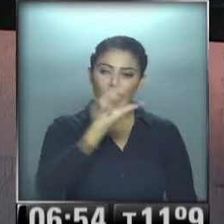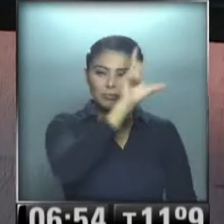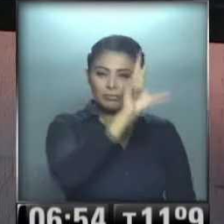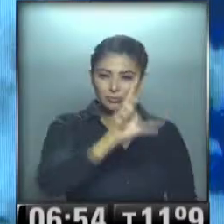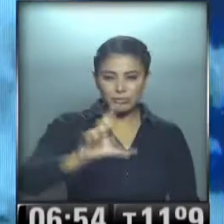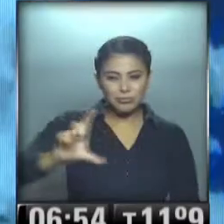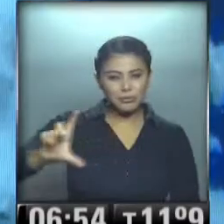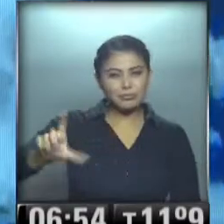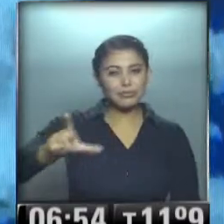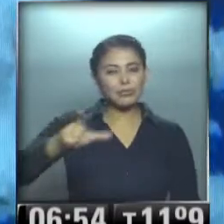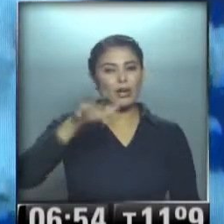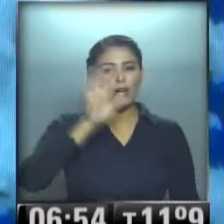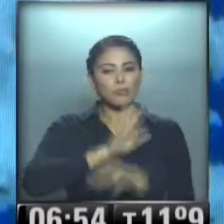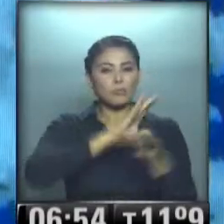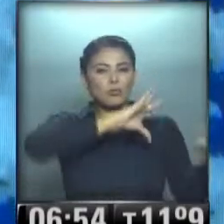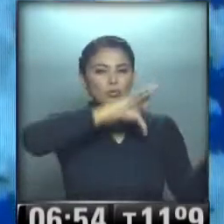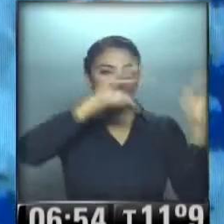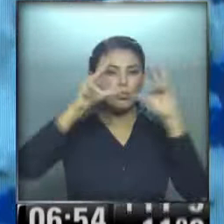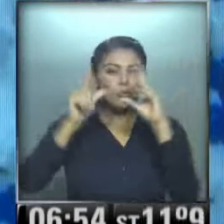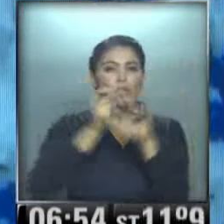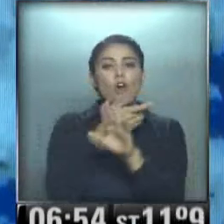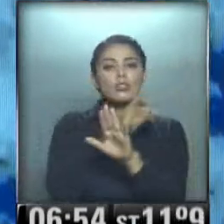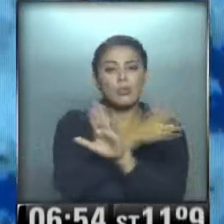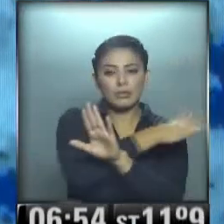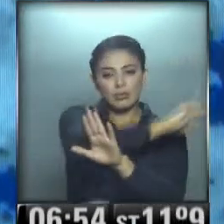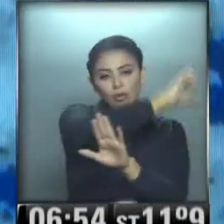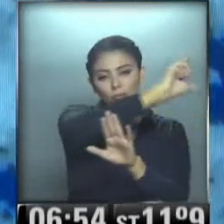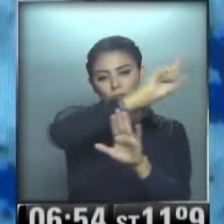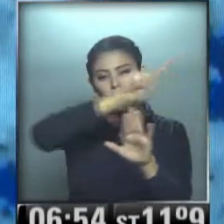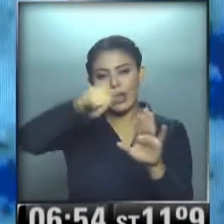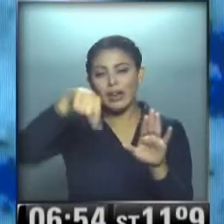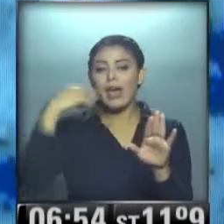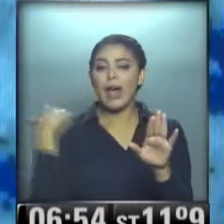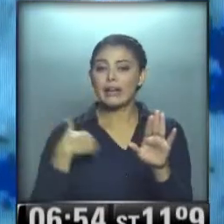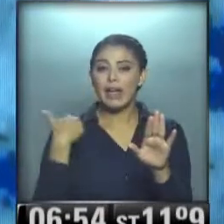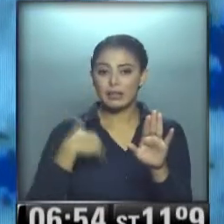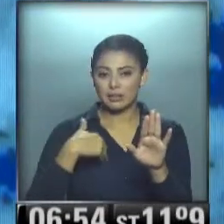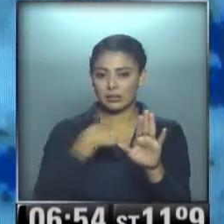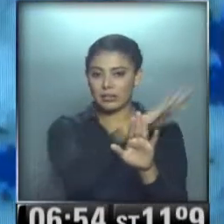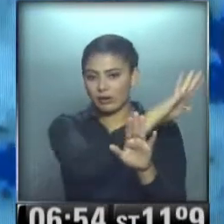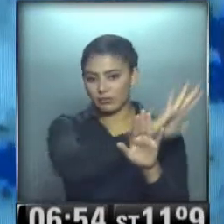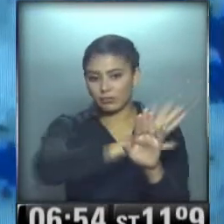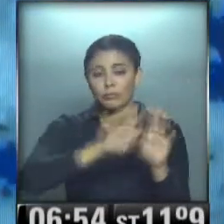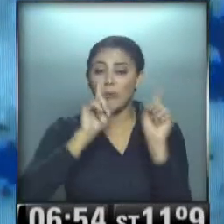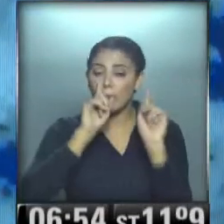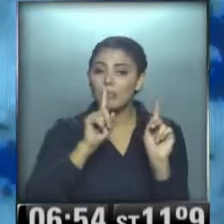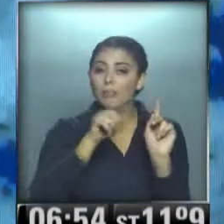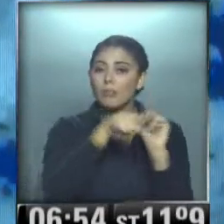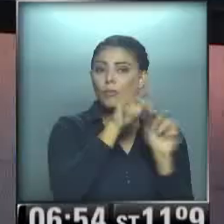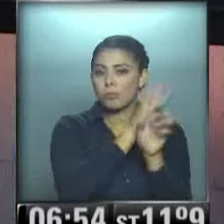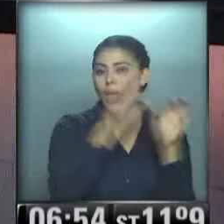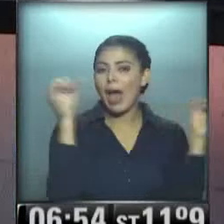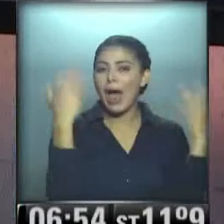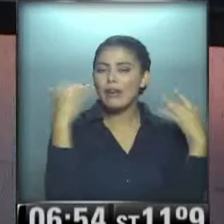estoy marcando en el Océano Pacífico, ingresando a la República Argentina por el oeste. Es un frente frío y